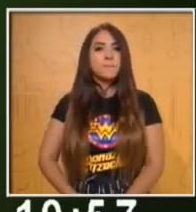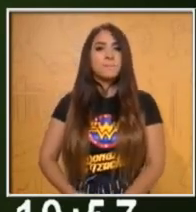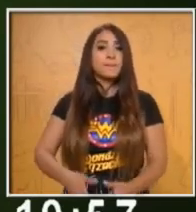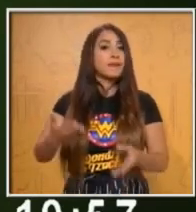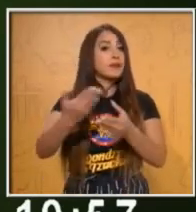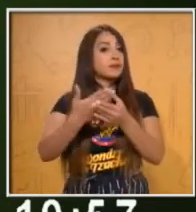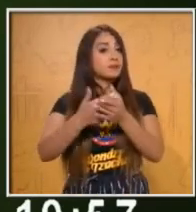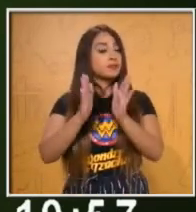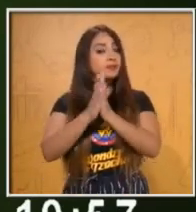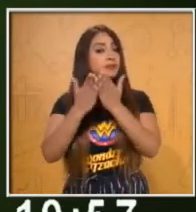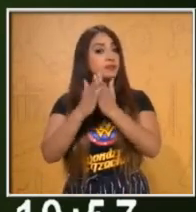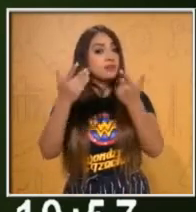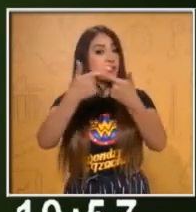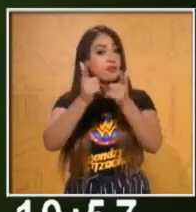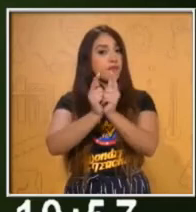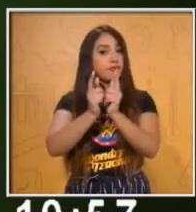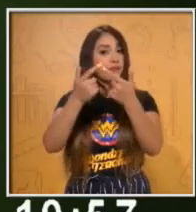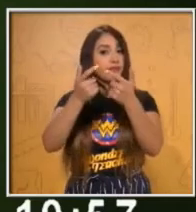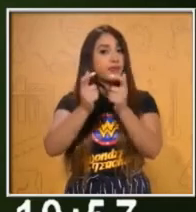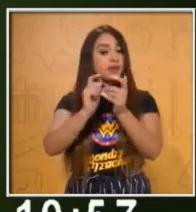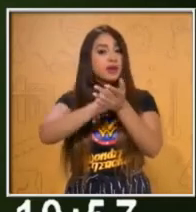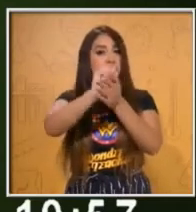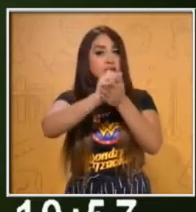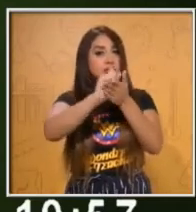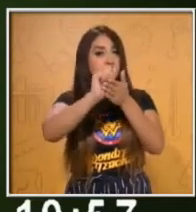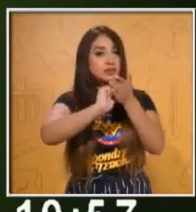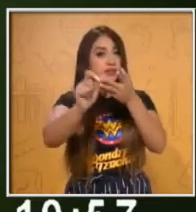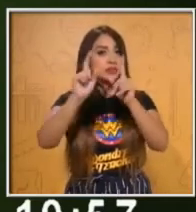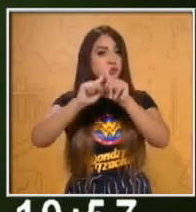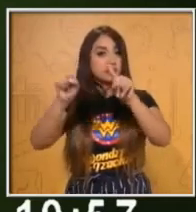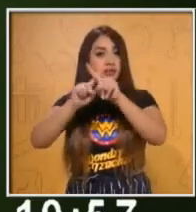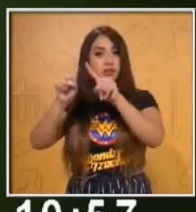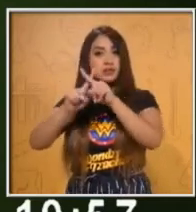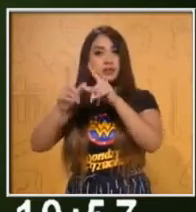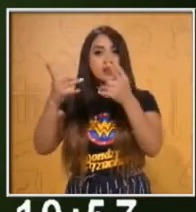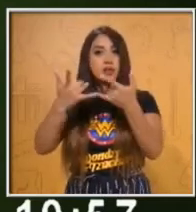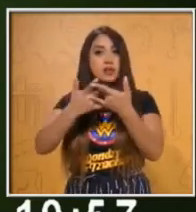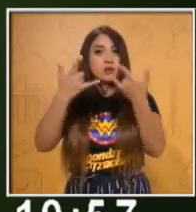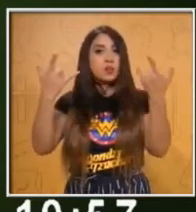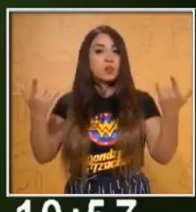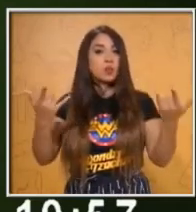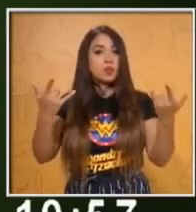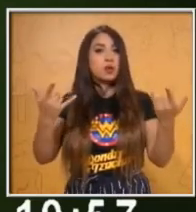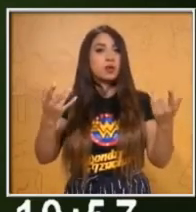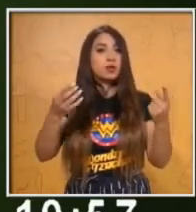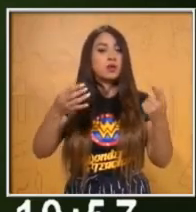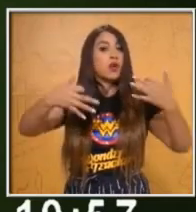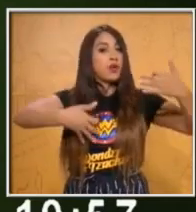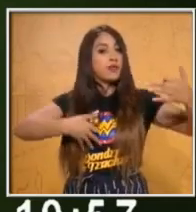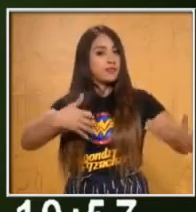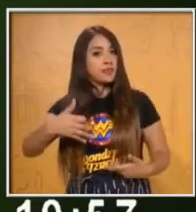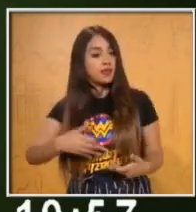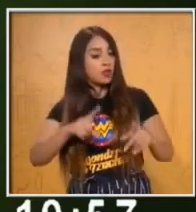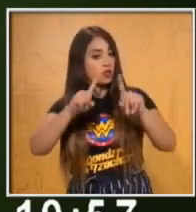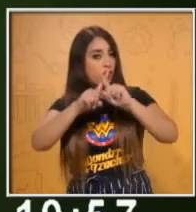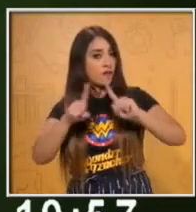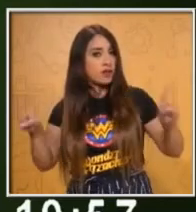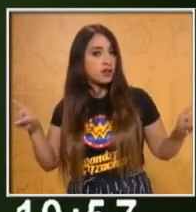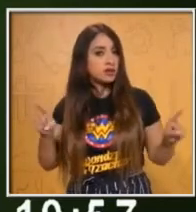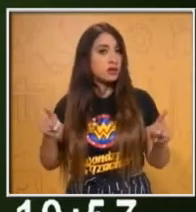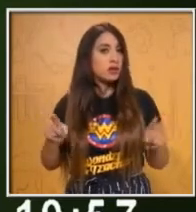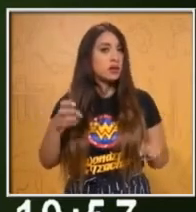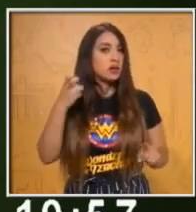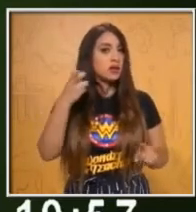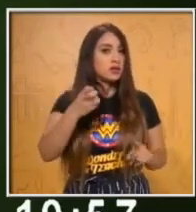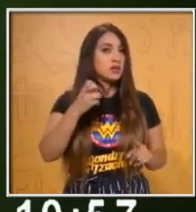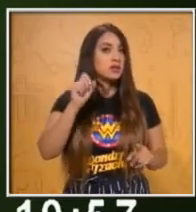experiencias de segundo grado vas a escribir las diferencias entre un cuento y un guión de teatro. Además de leer